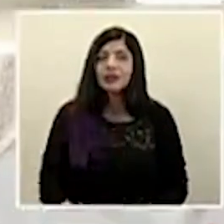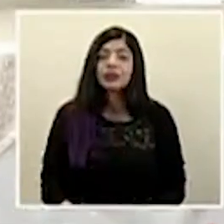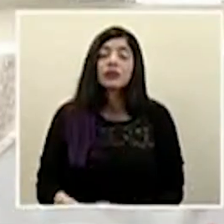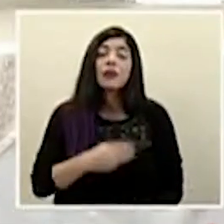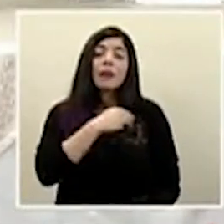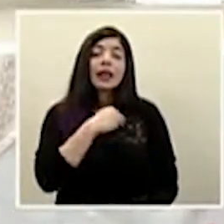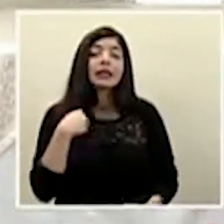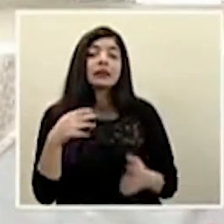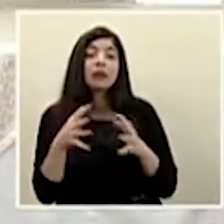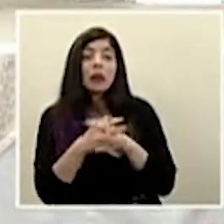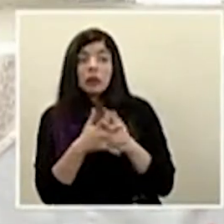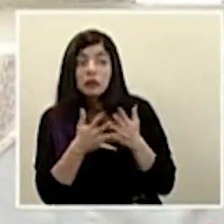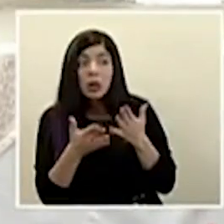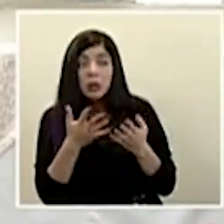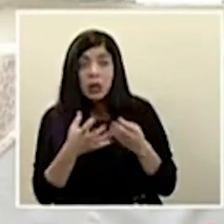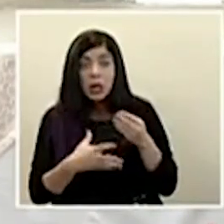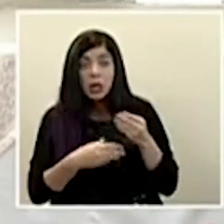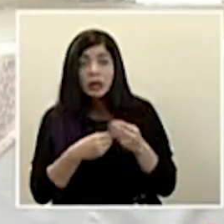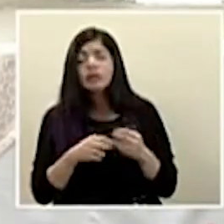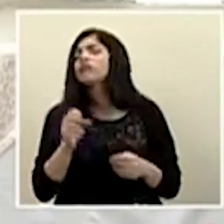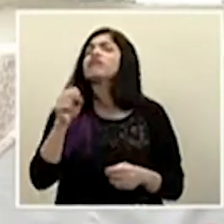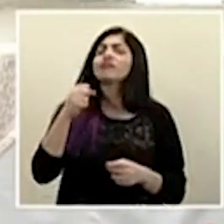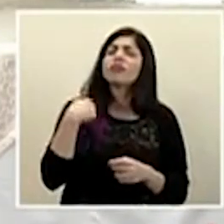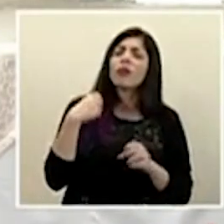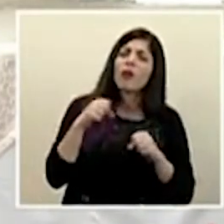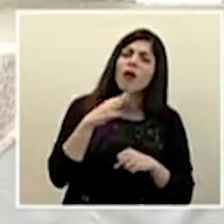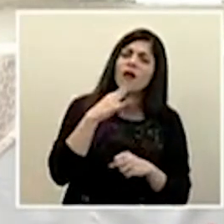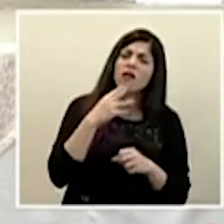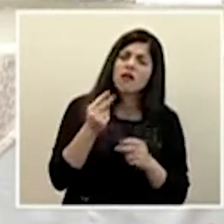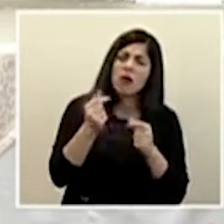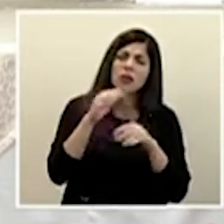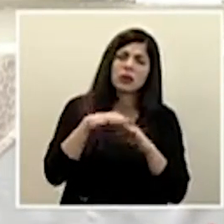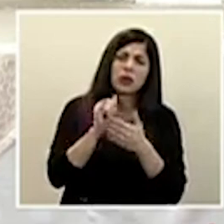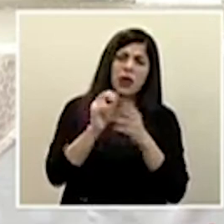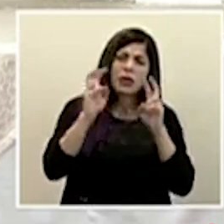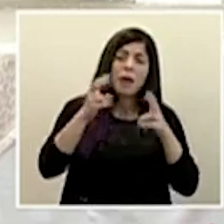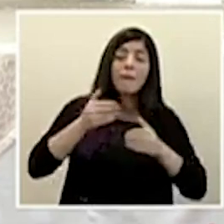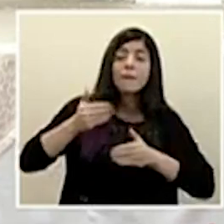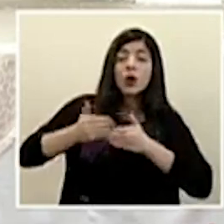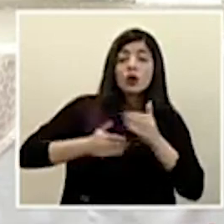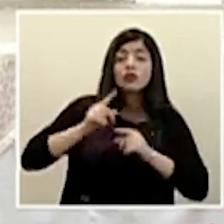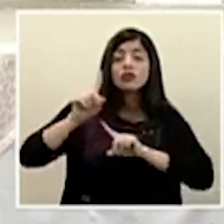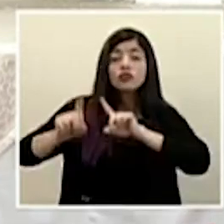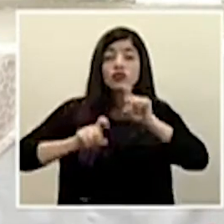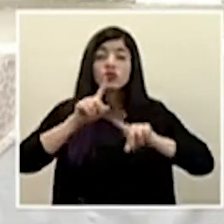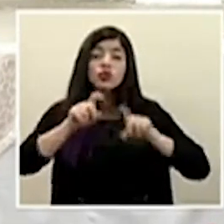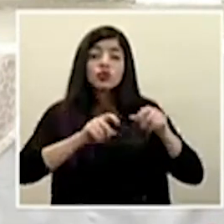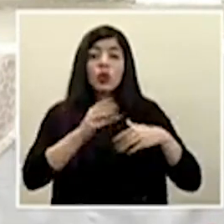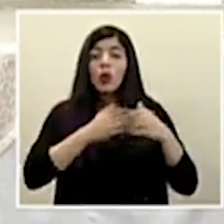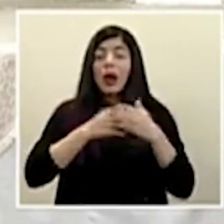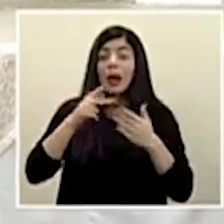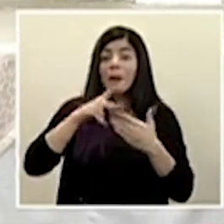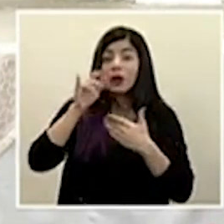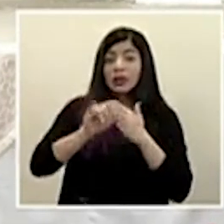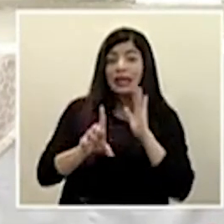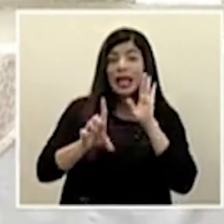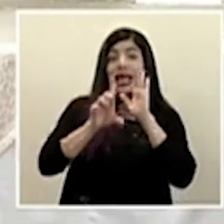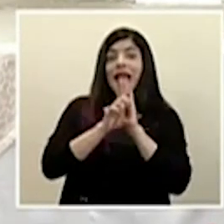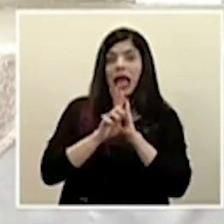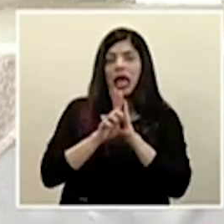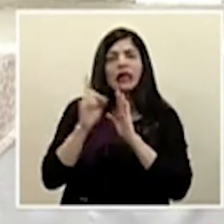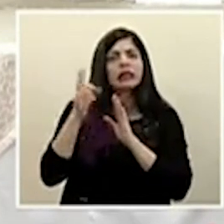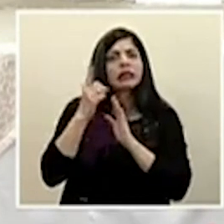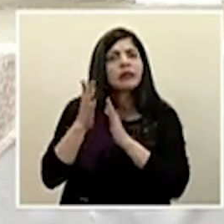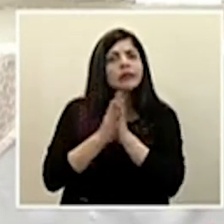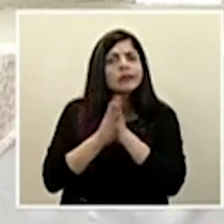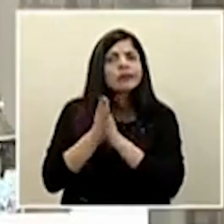ministro Bermúdez tal vez quiera... Así es, yo puedo referirme rápidamente. Los procesos de consulta de todos los proyectos de ley son aprovechados